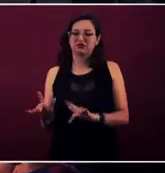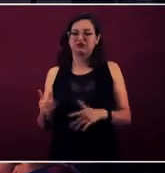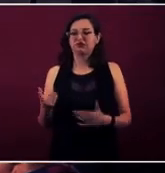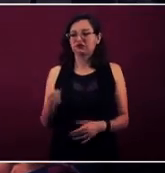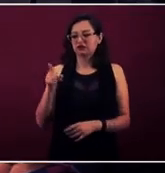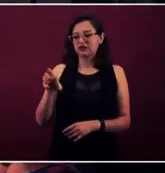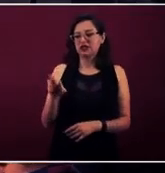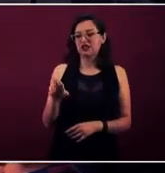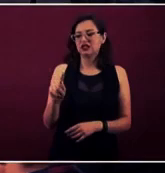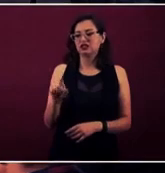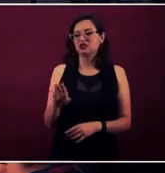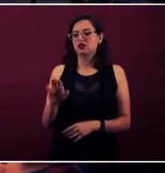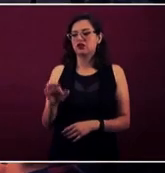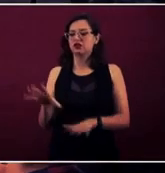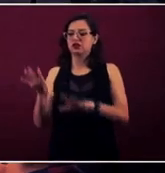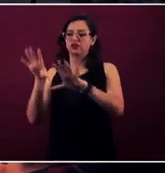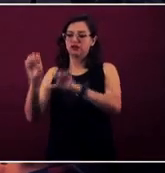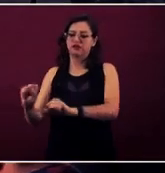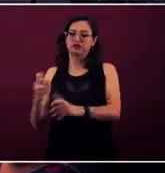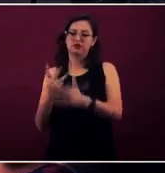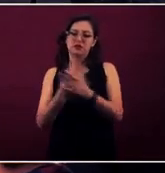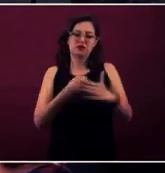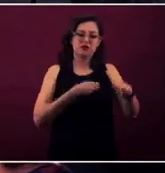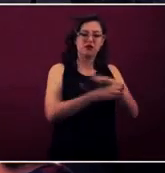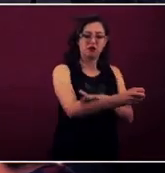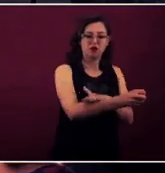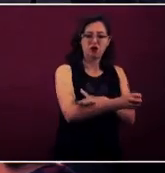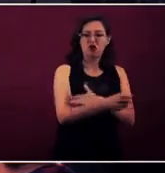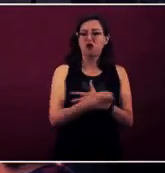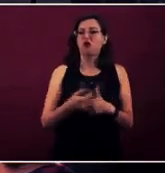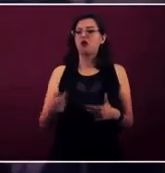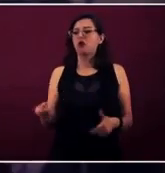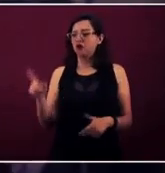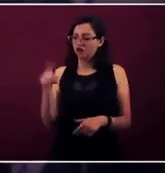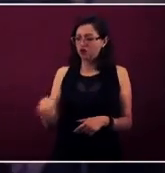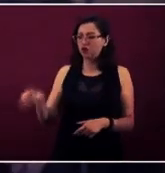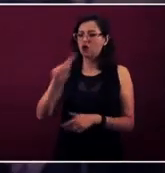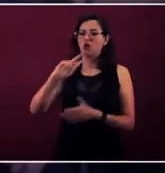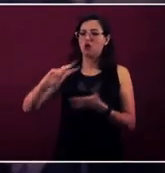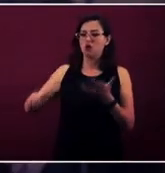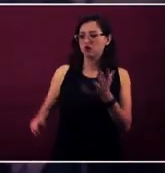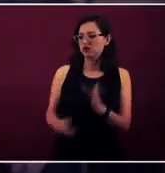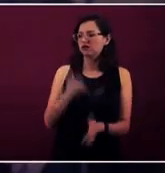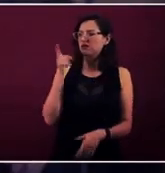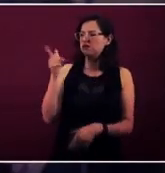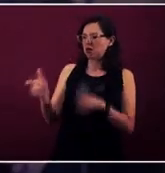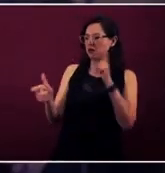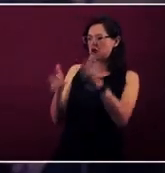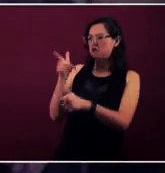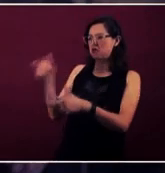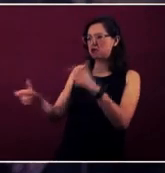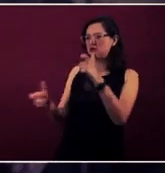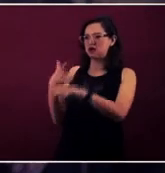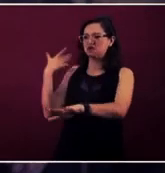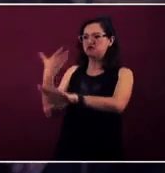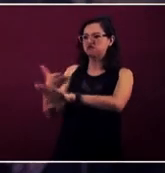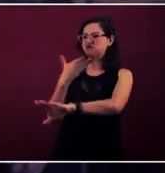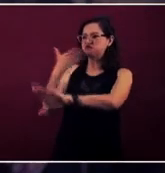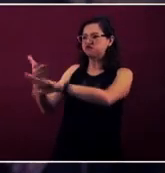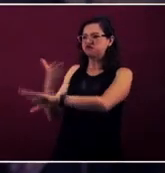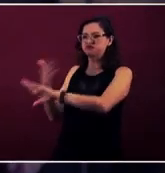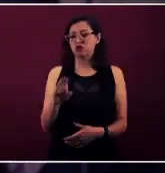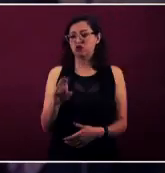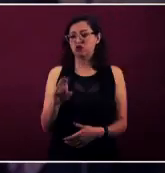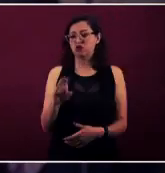empezaron otra vez los disparos contra el poblado de Aldama, los poblados de Aldama. En el caso de